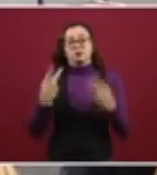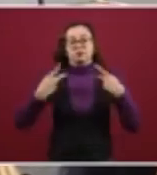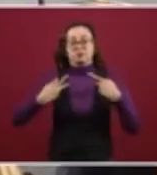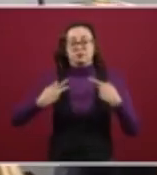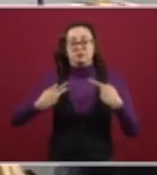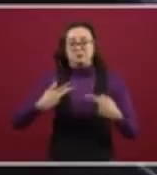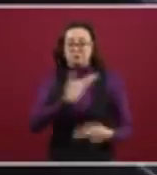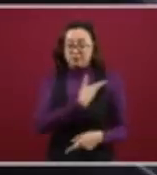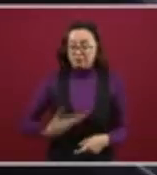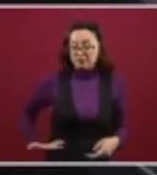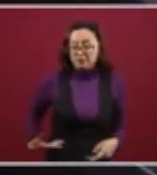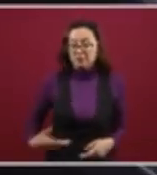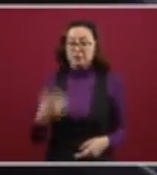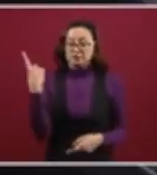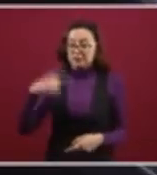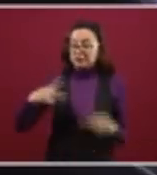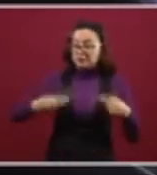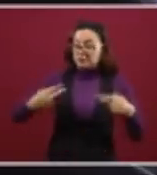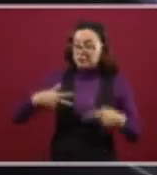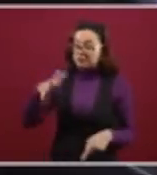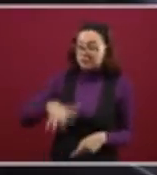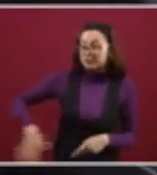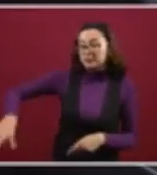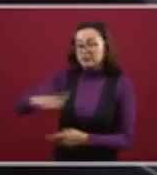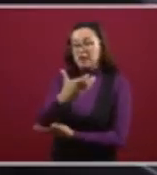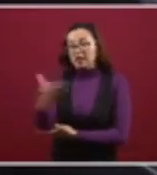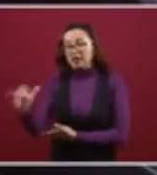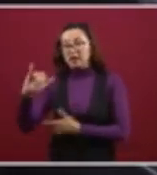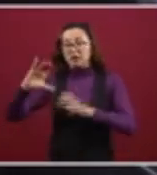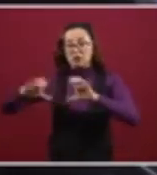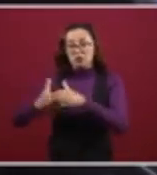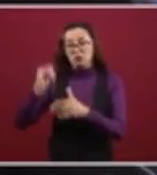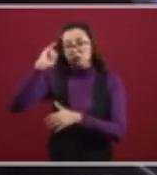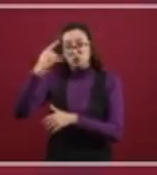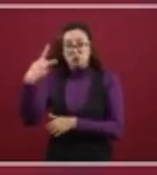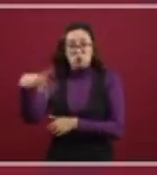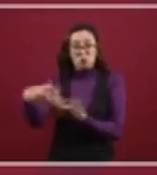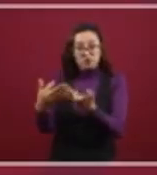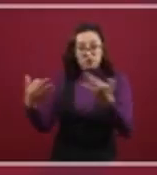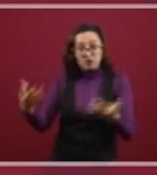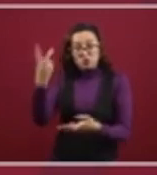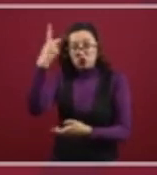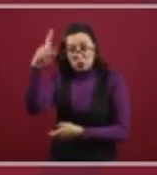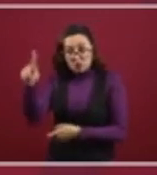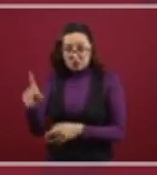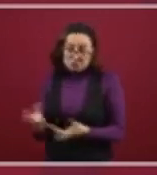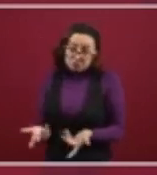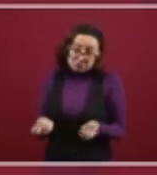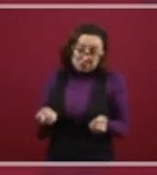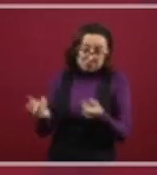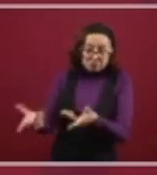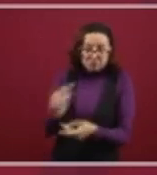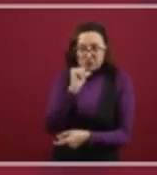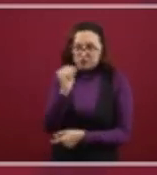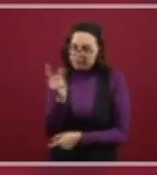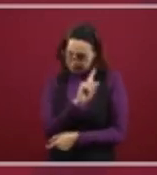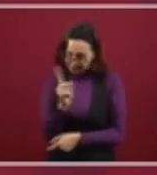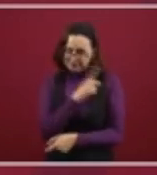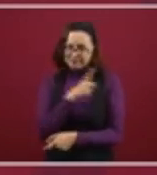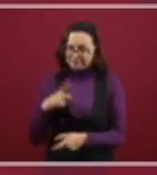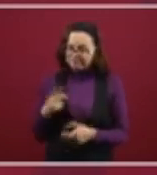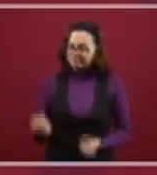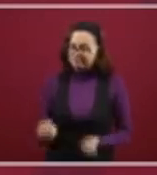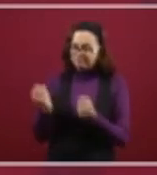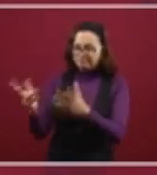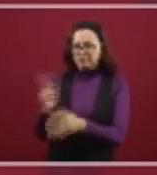los agricultores y campesinos e indígenas dueños de estas propiedades sin fertilizante. Entonces, tenemos un margen y, por lo tanto,